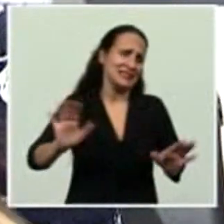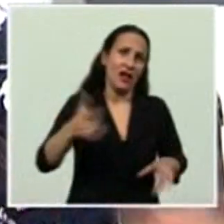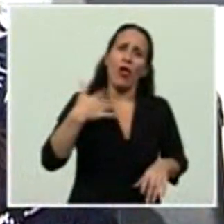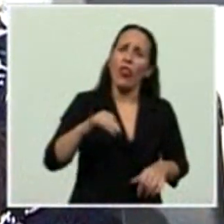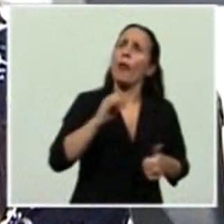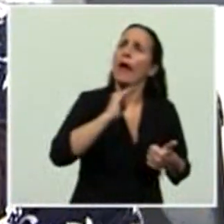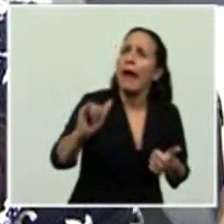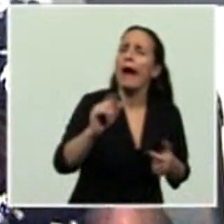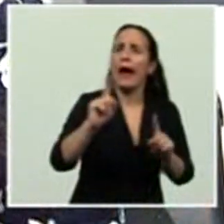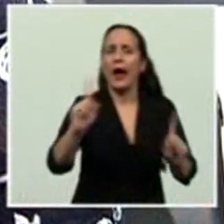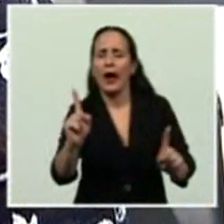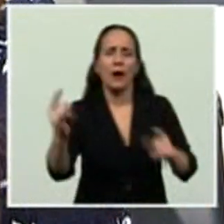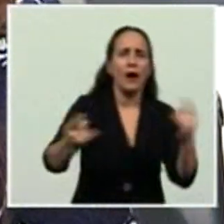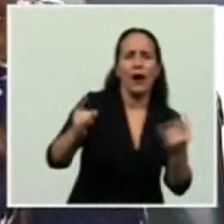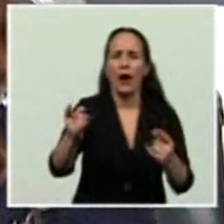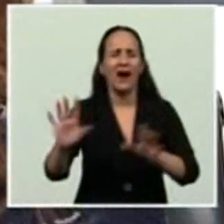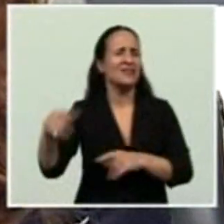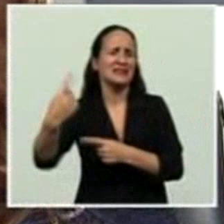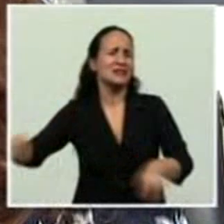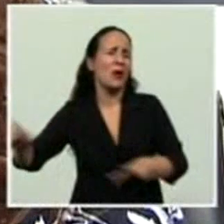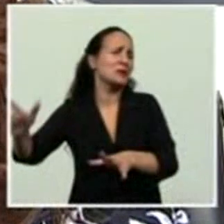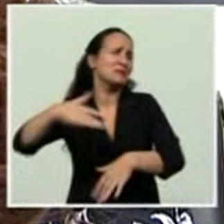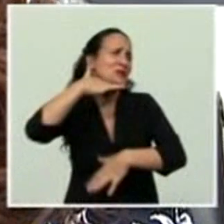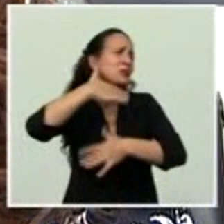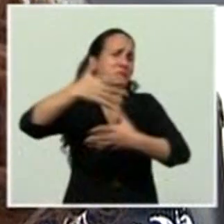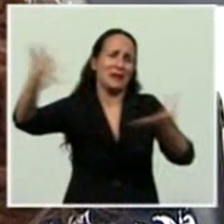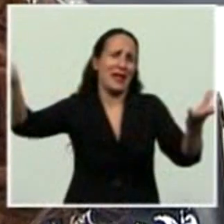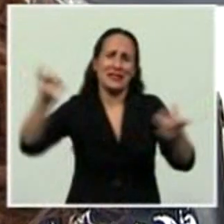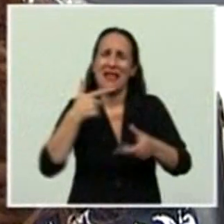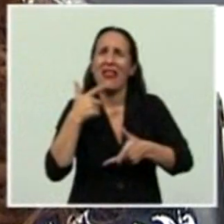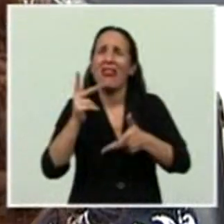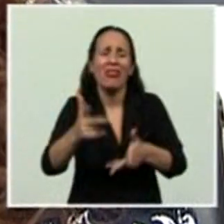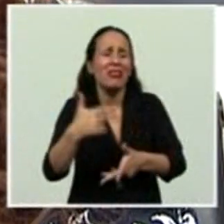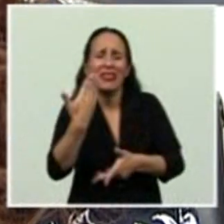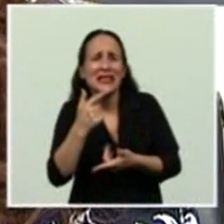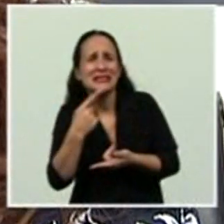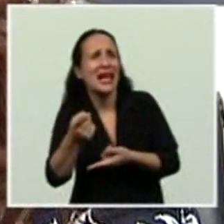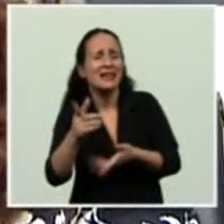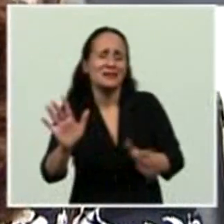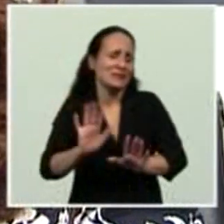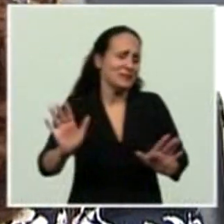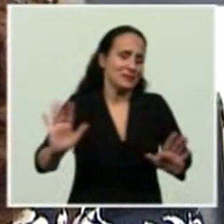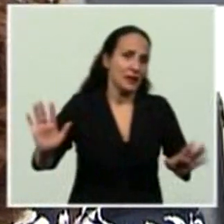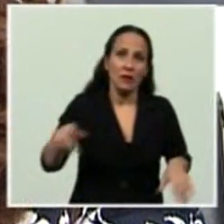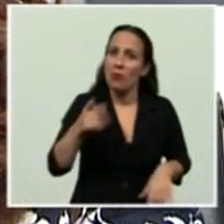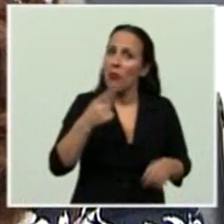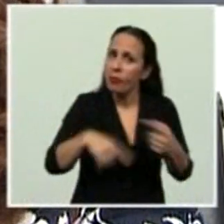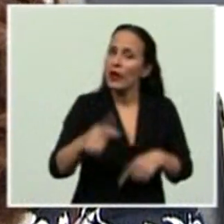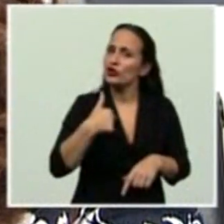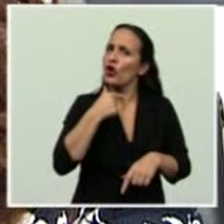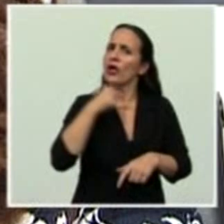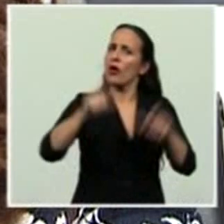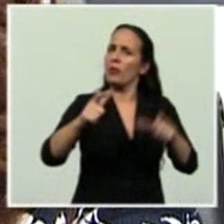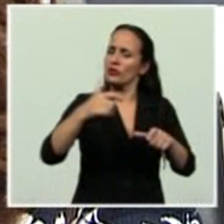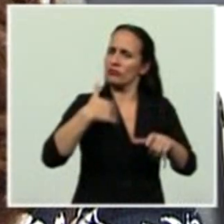estar desmintiendo las estupideces más grandes este que se publican y se dicen Casi ya profesionalmente pero quiero dirigirme a todos los